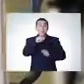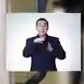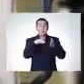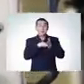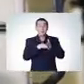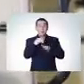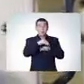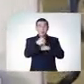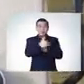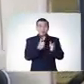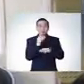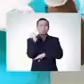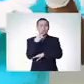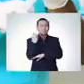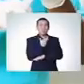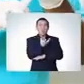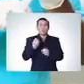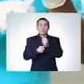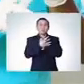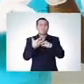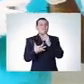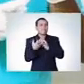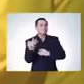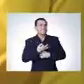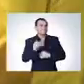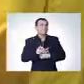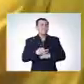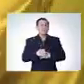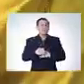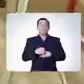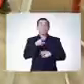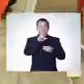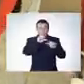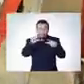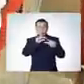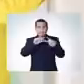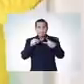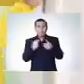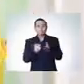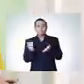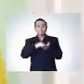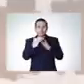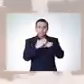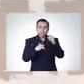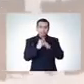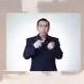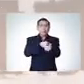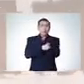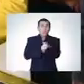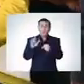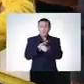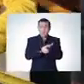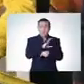de cuidados intensivos, con toda la tecnología necesaria. En solo semanas estamos remodelando todos los hospitales